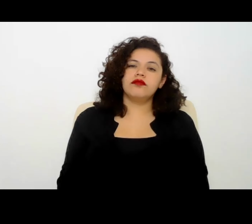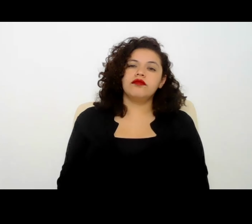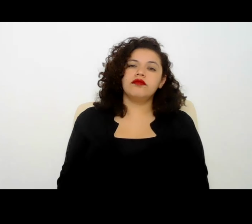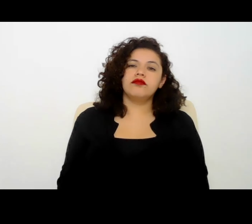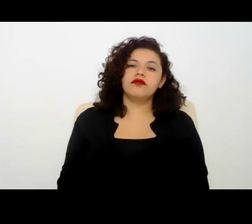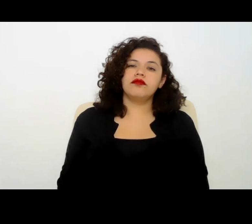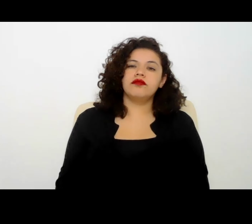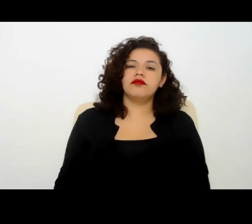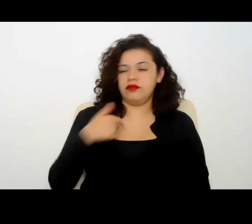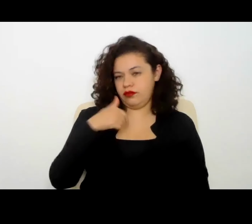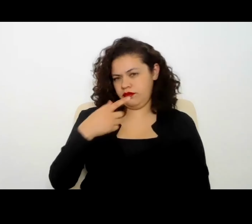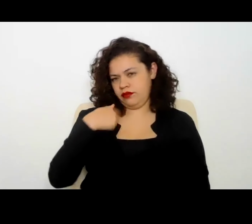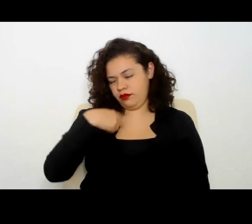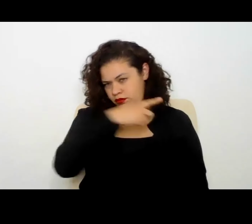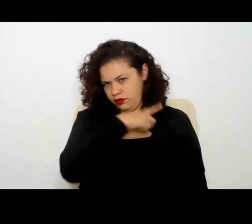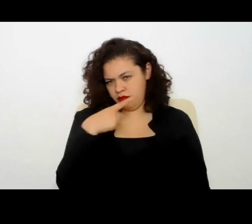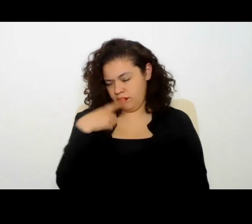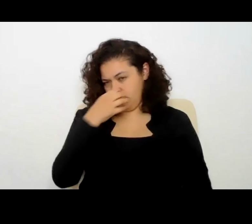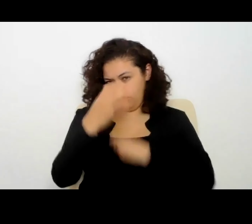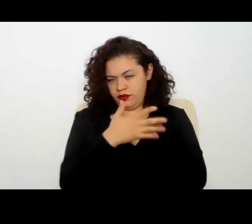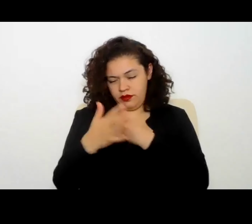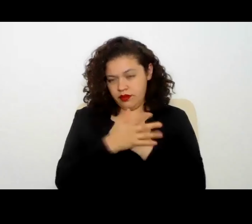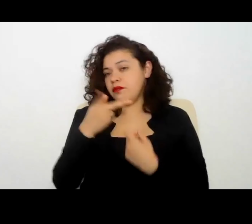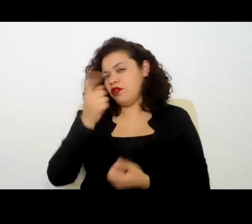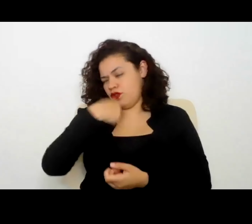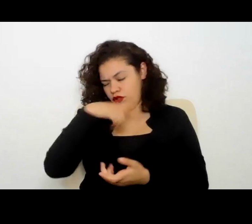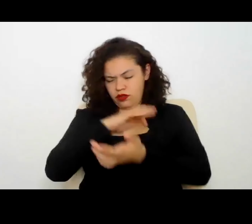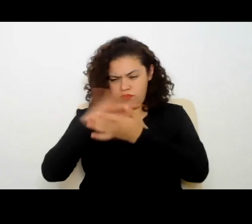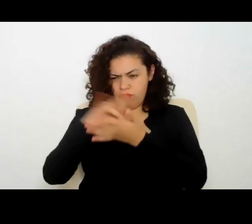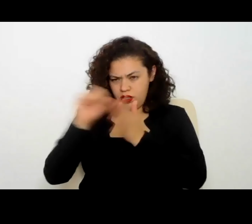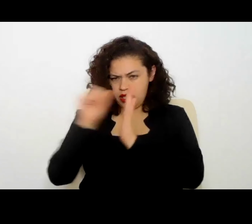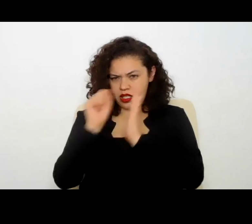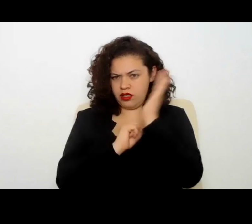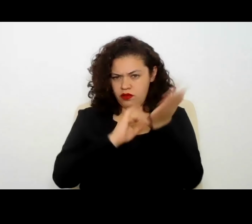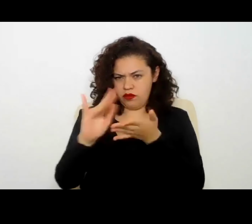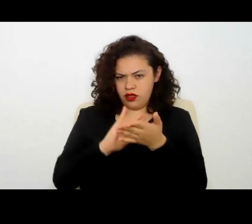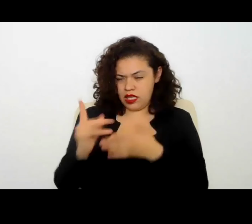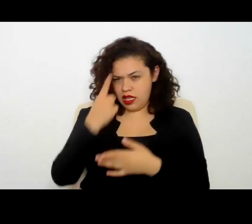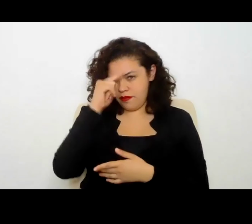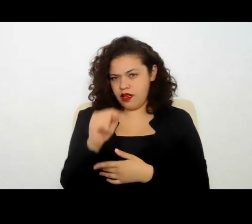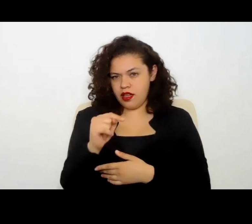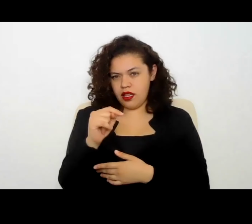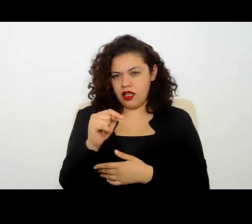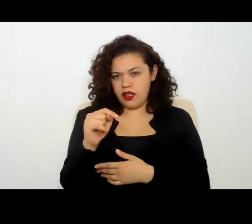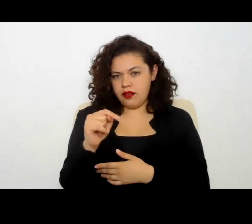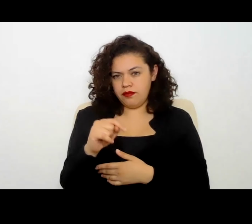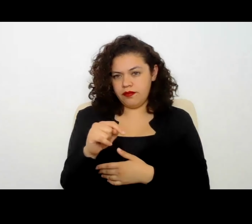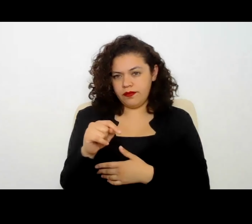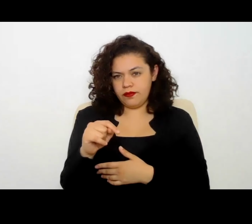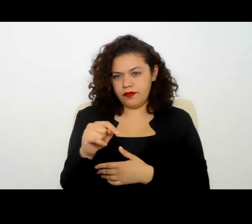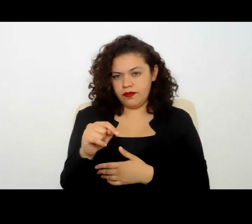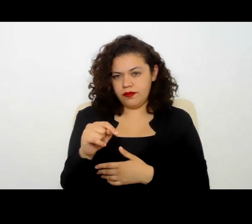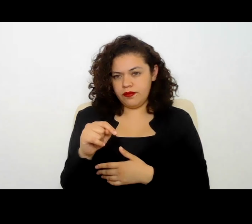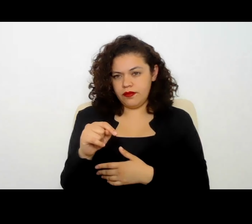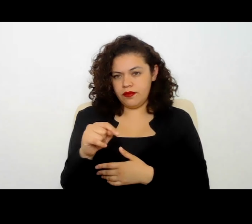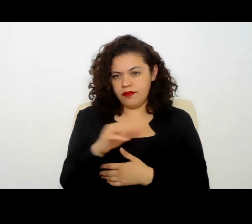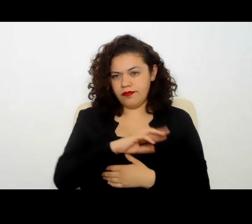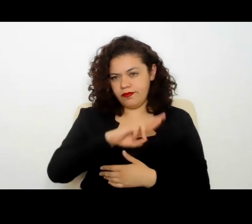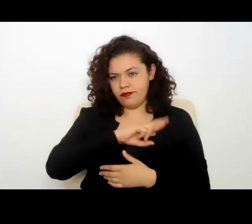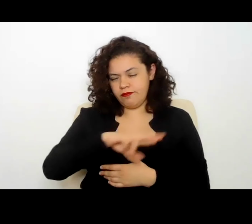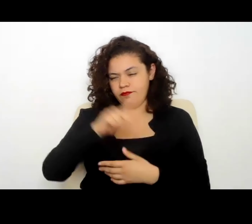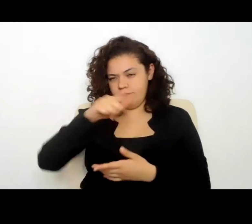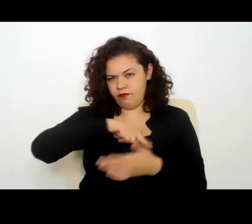hacer el aviso, pero aquí leyendo el artículo que menciona la parte de la, sería como que la renta del inmueble, pero le voy a rentar